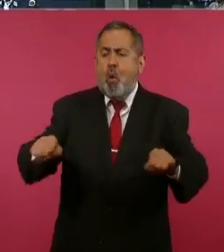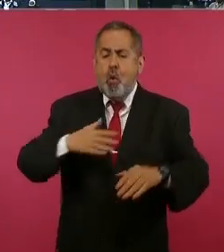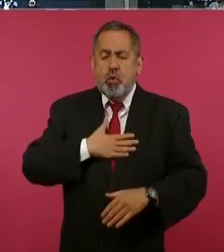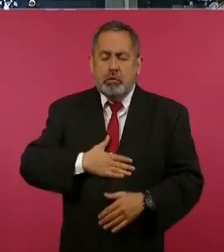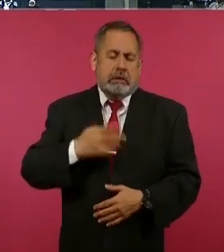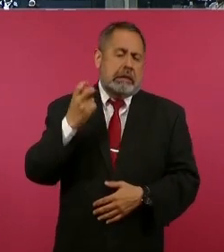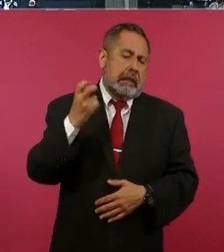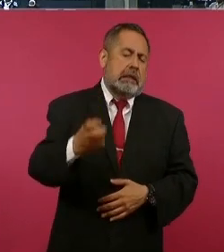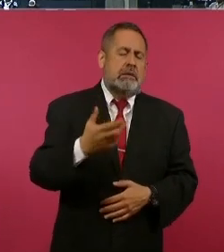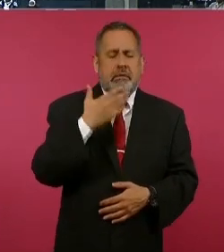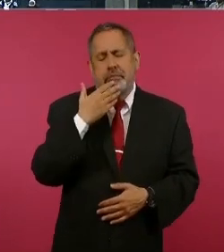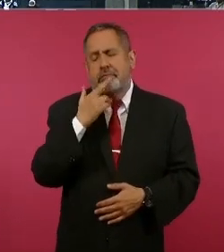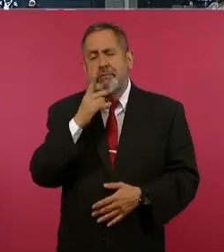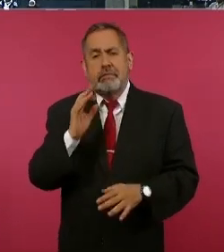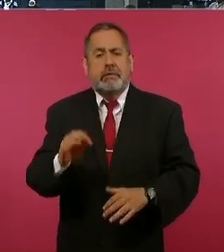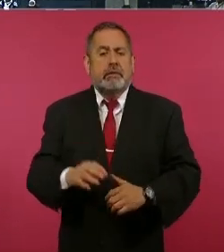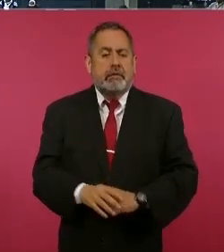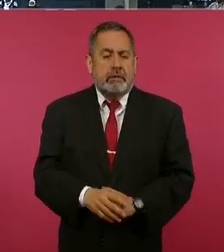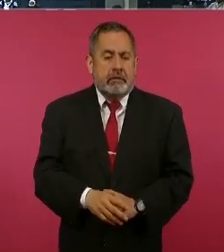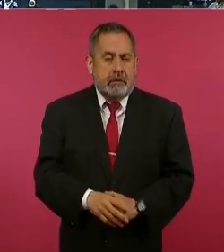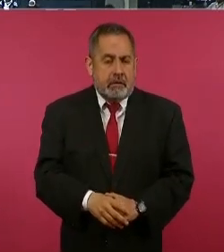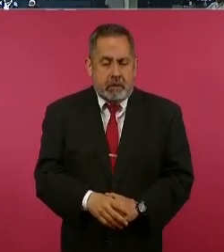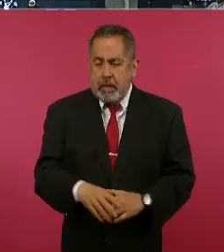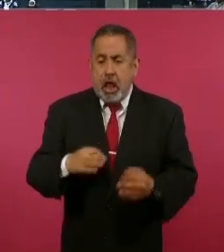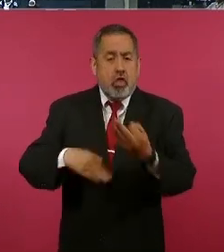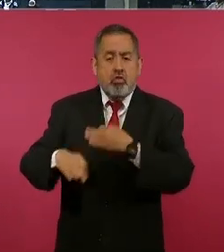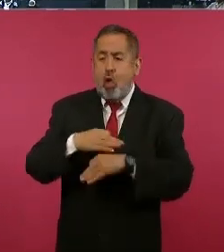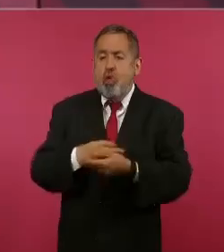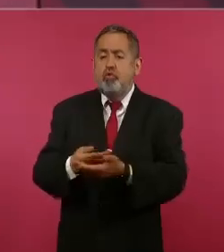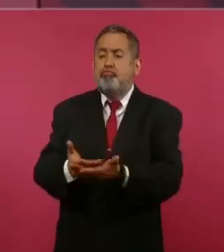Entonces, que le llegara a todos.